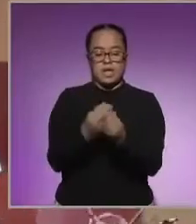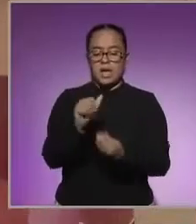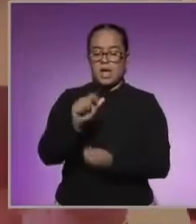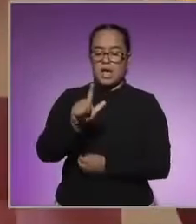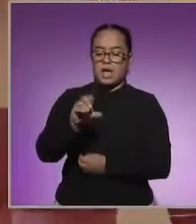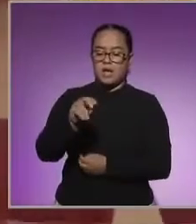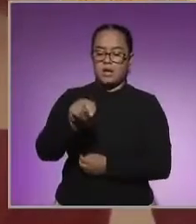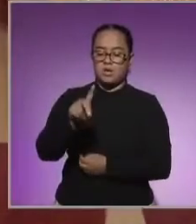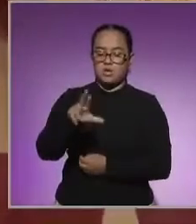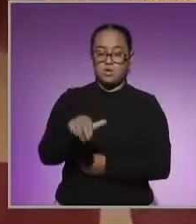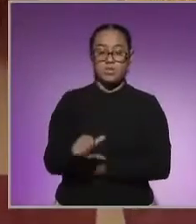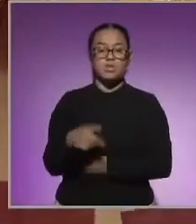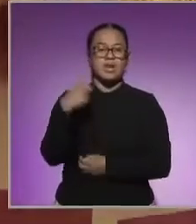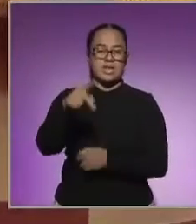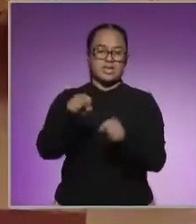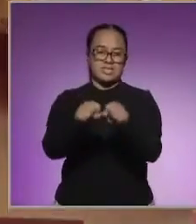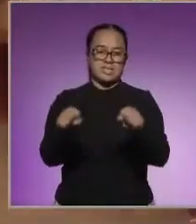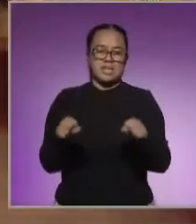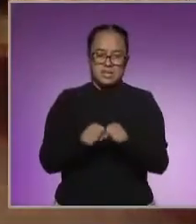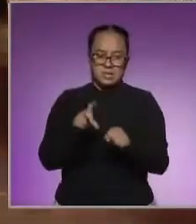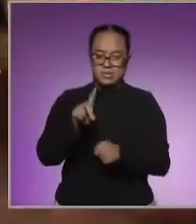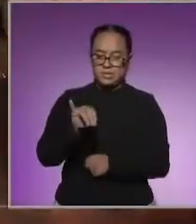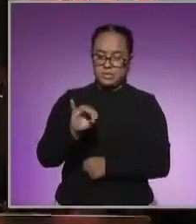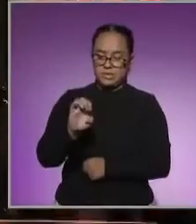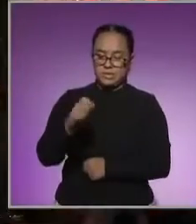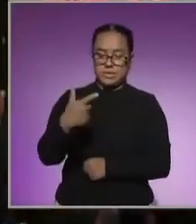orquesta imposible en el salón diego